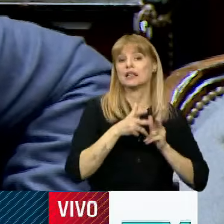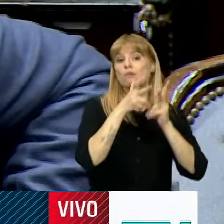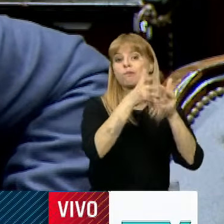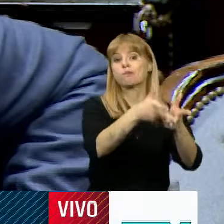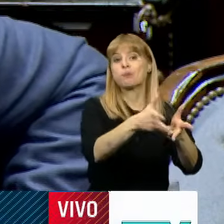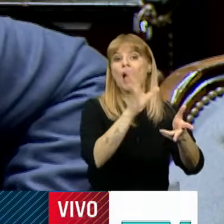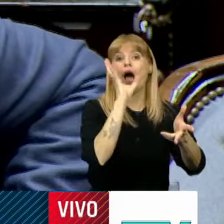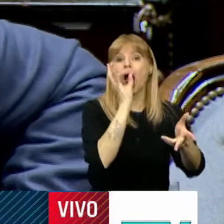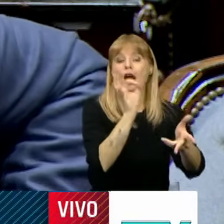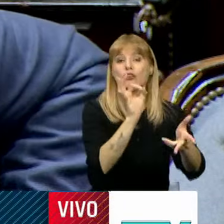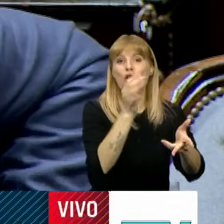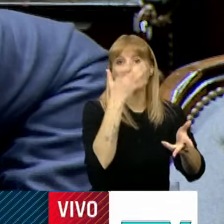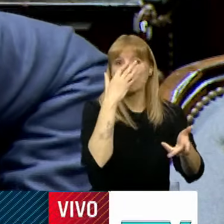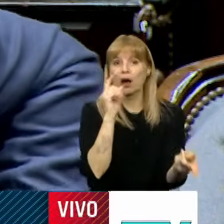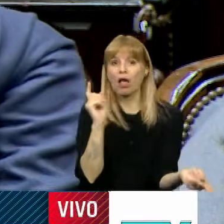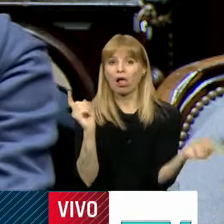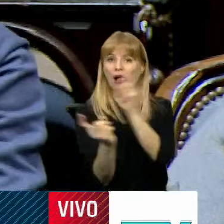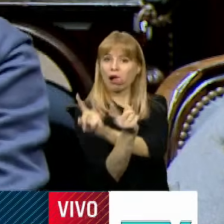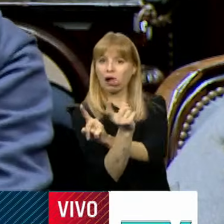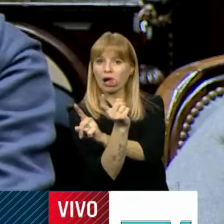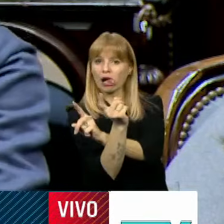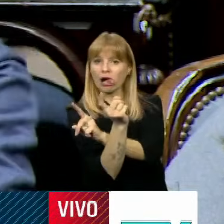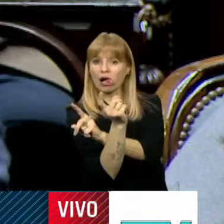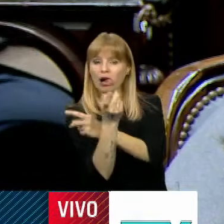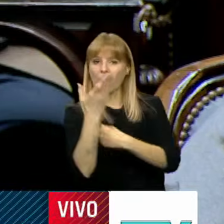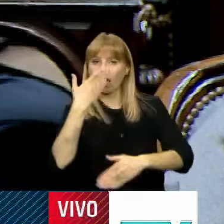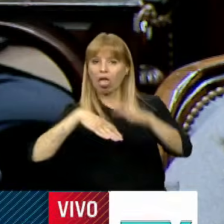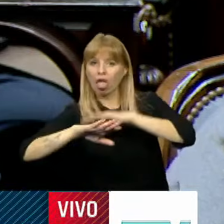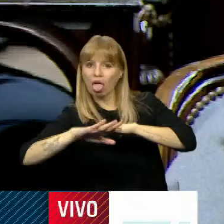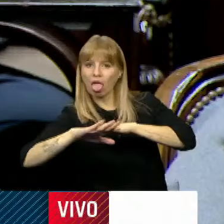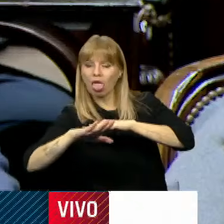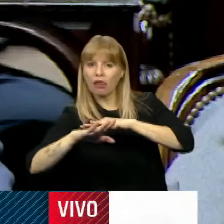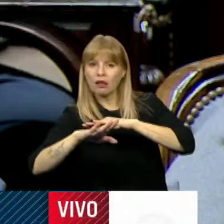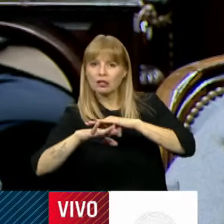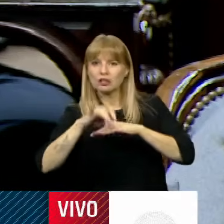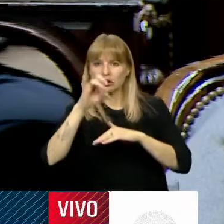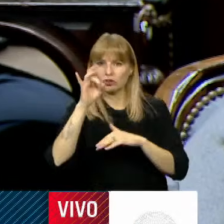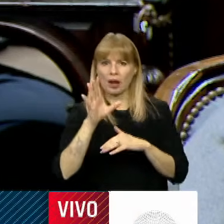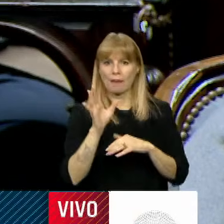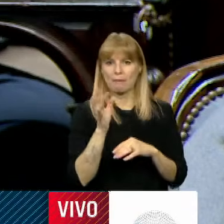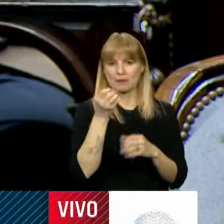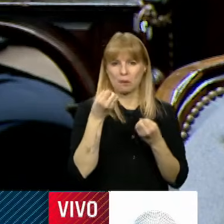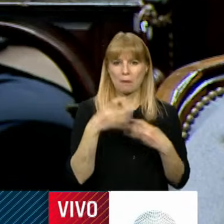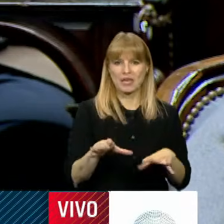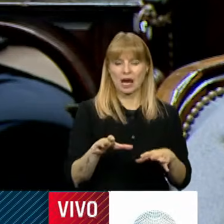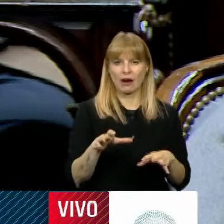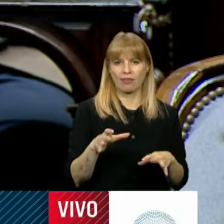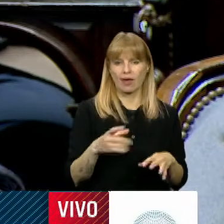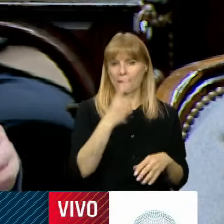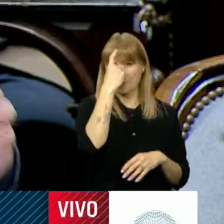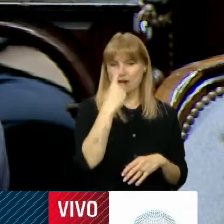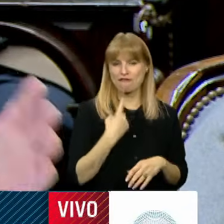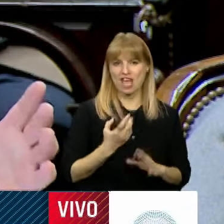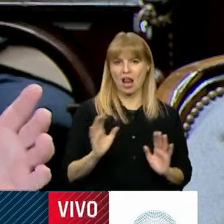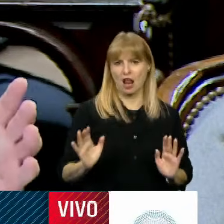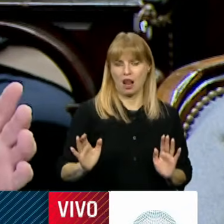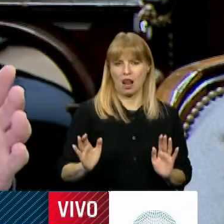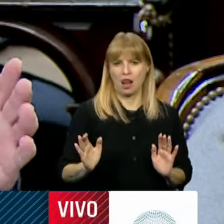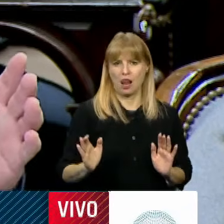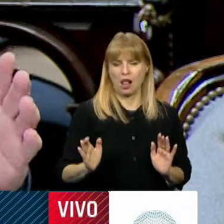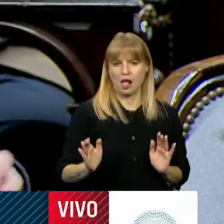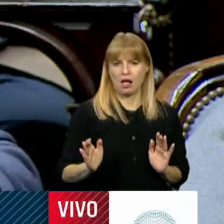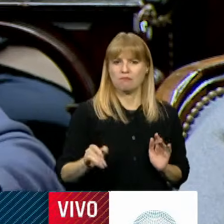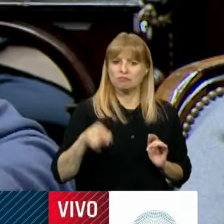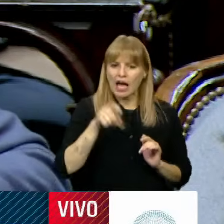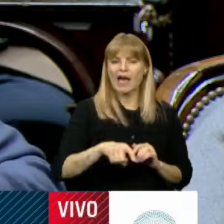otra? Solamente ellos se desprestigian o desprestigian a la totalidad del Congreso. Y creo que esas son las cosas